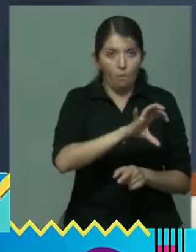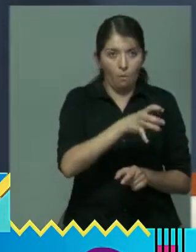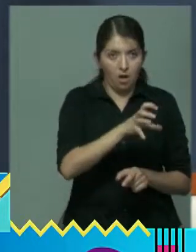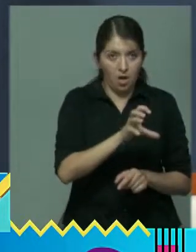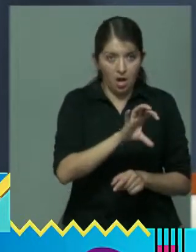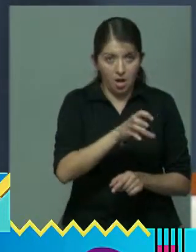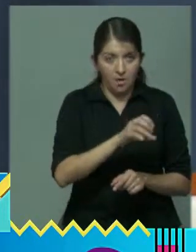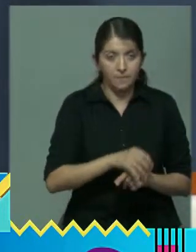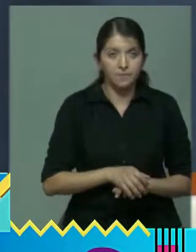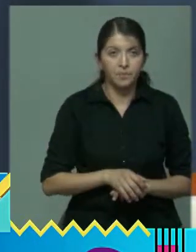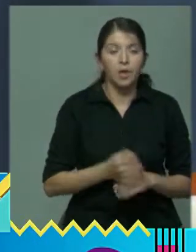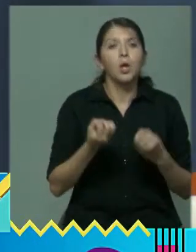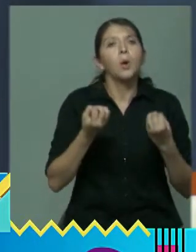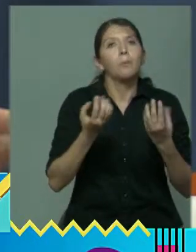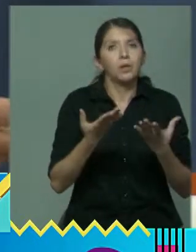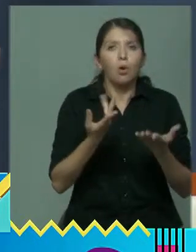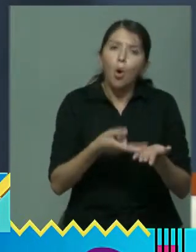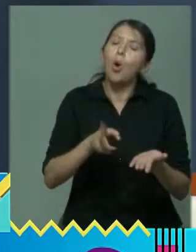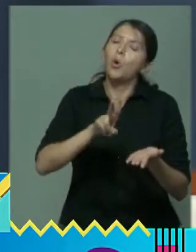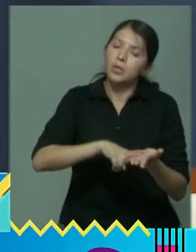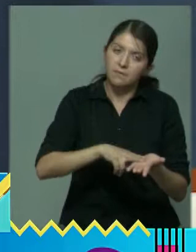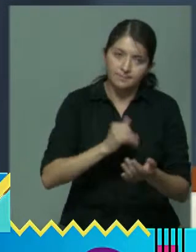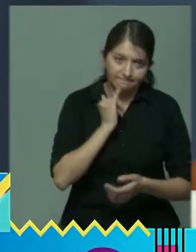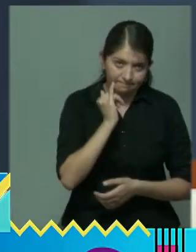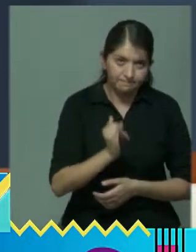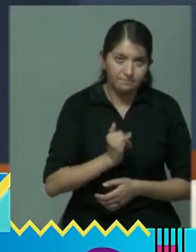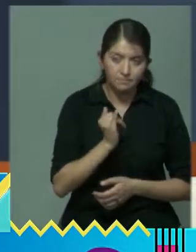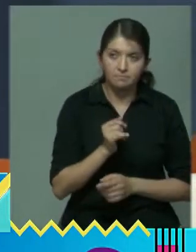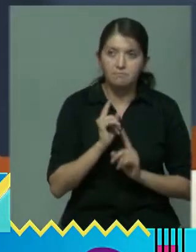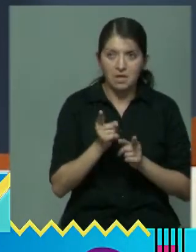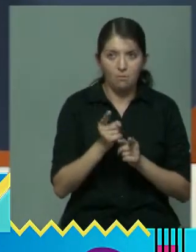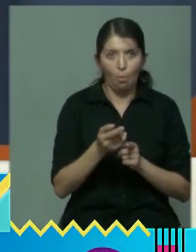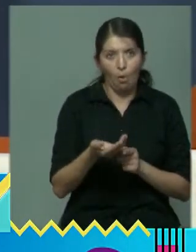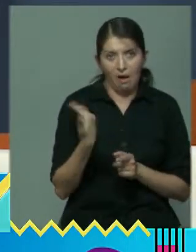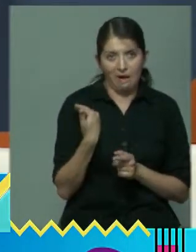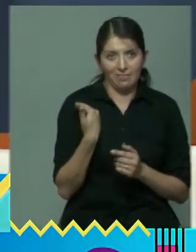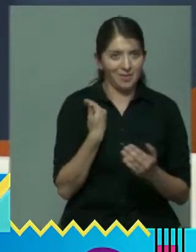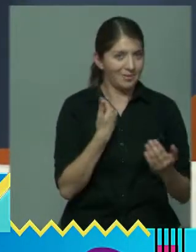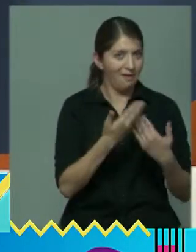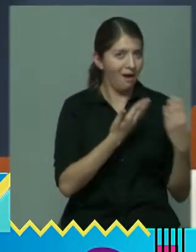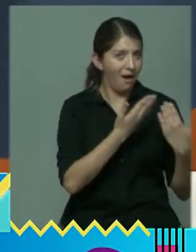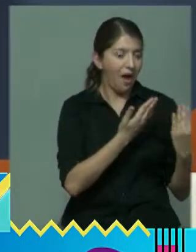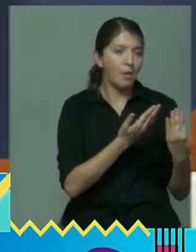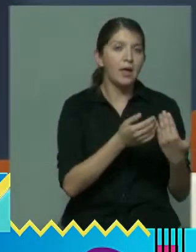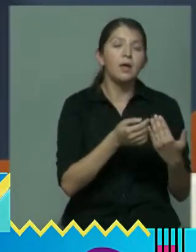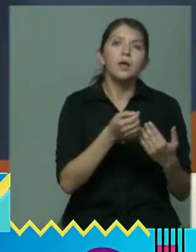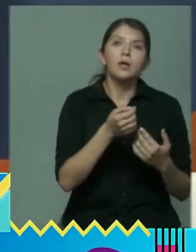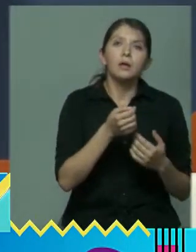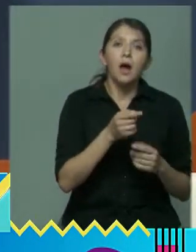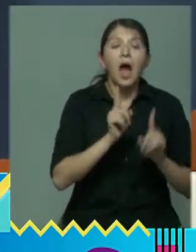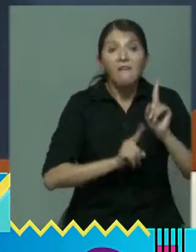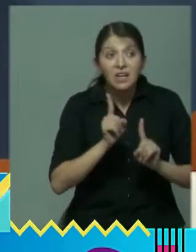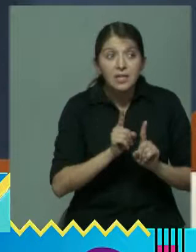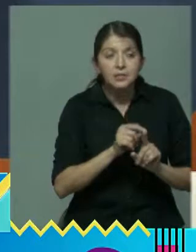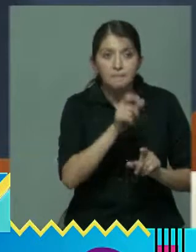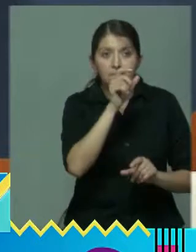Porque insisto, que eso lo hablamos justamente también como fuera del aire, muchas veces son situaciones malintencionadas y otras veces no, otras